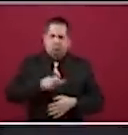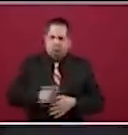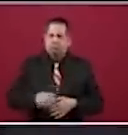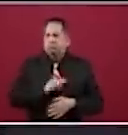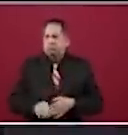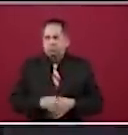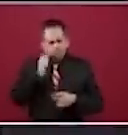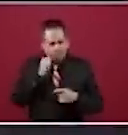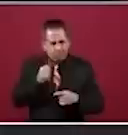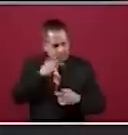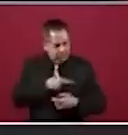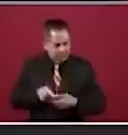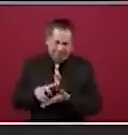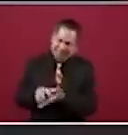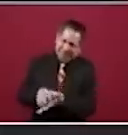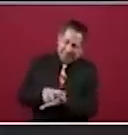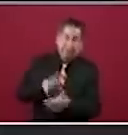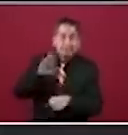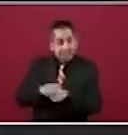para liberar fondos